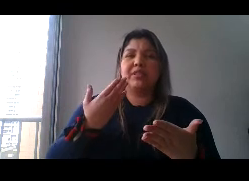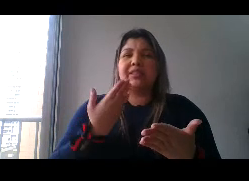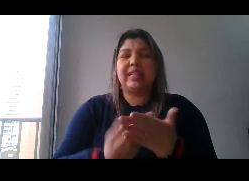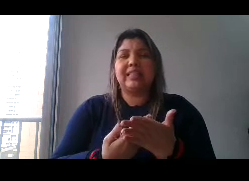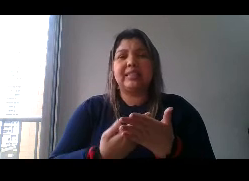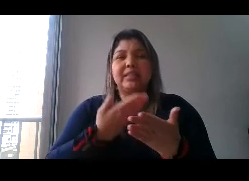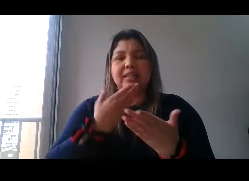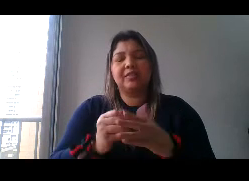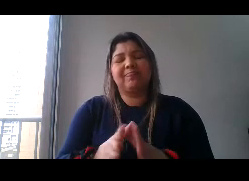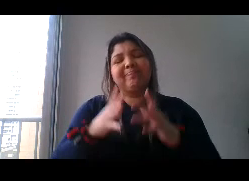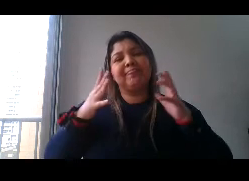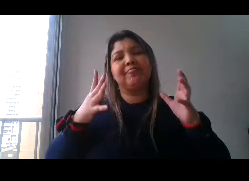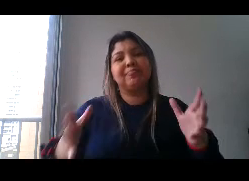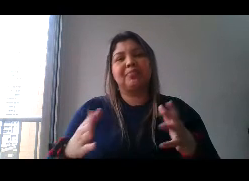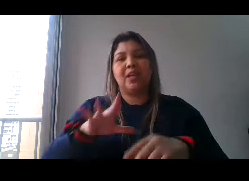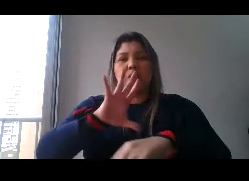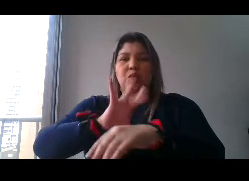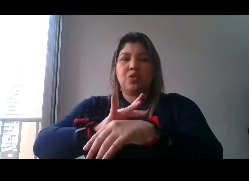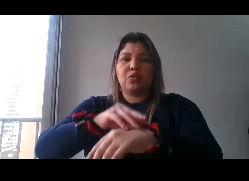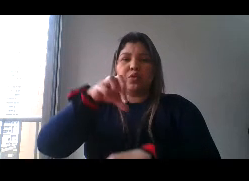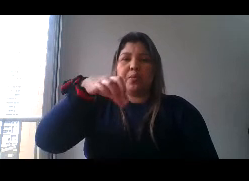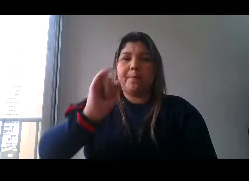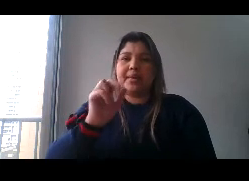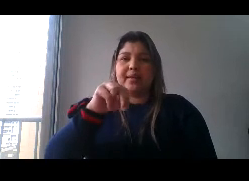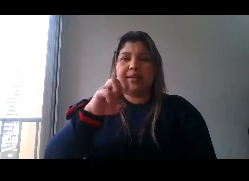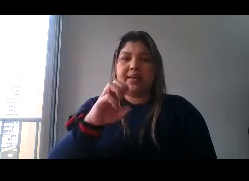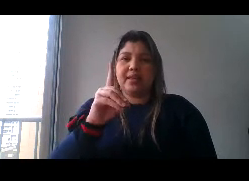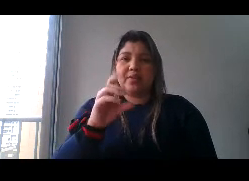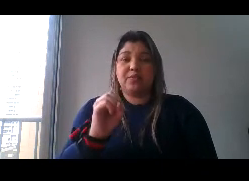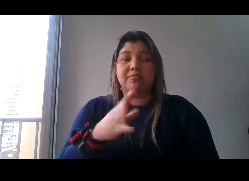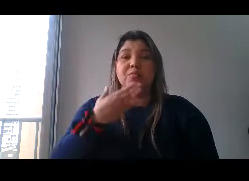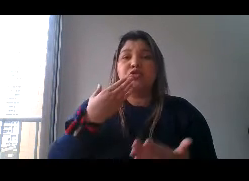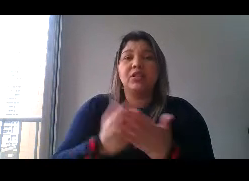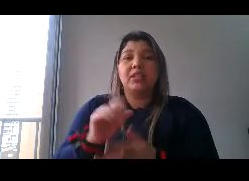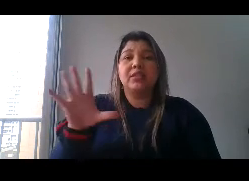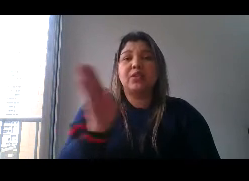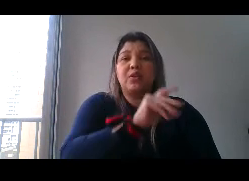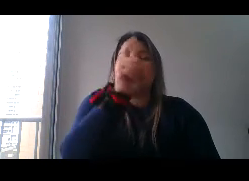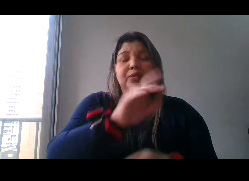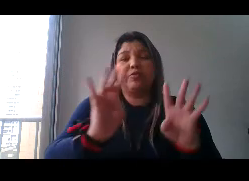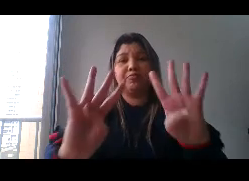enormemente al doctor Pinedo por brindarnos su conocimiento y a todos los asistentes por hacer parte